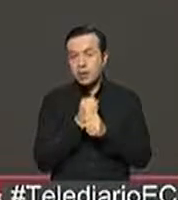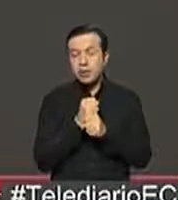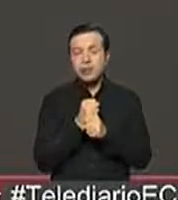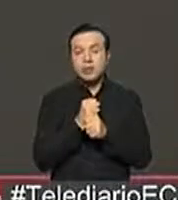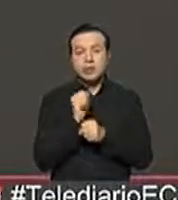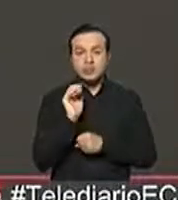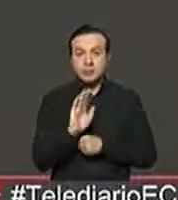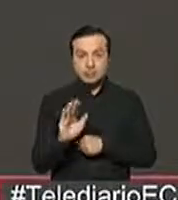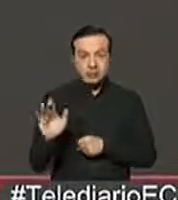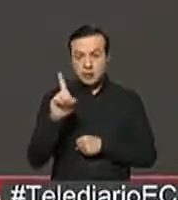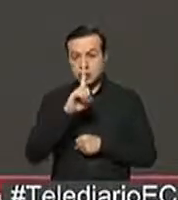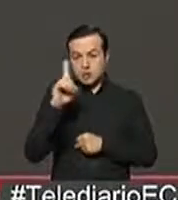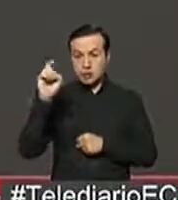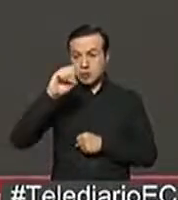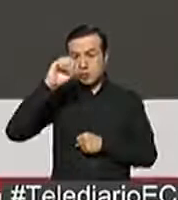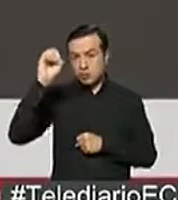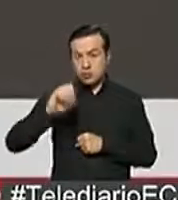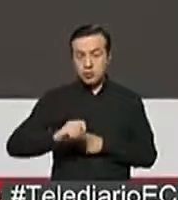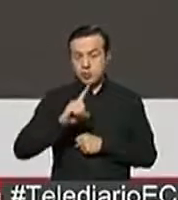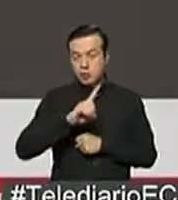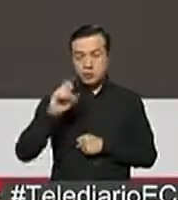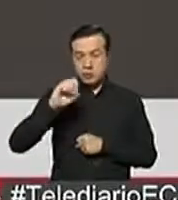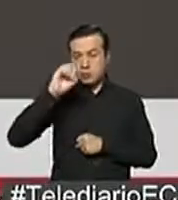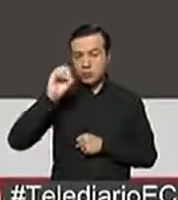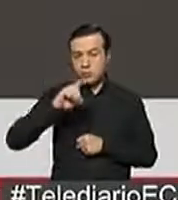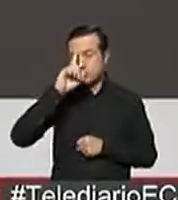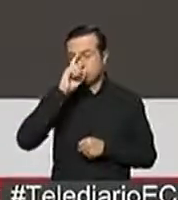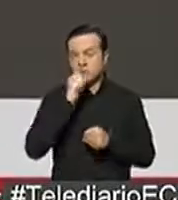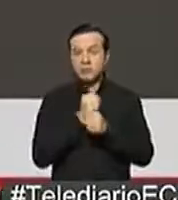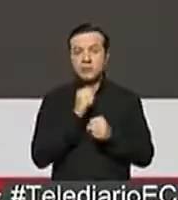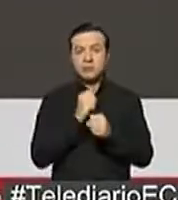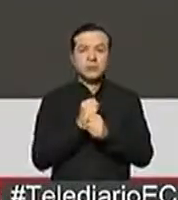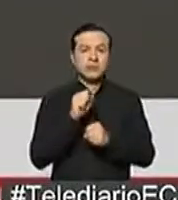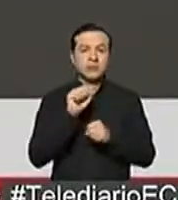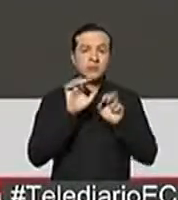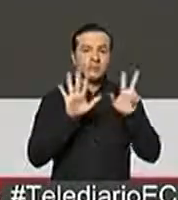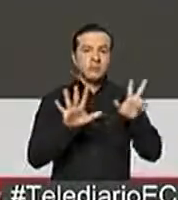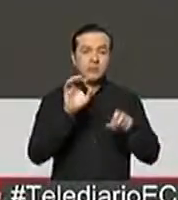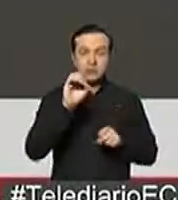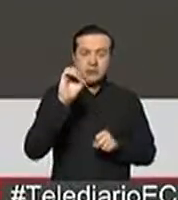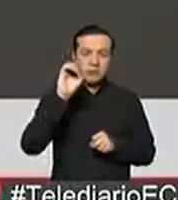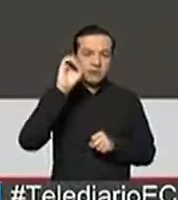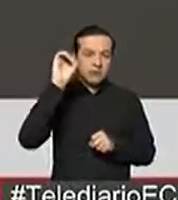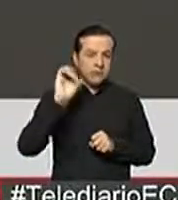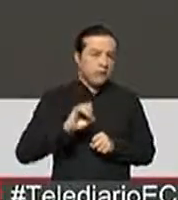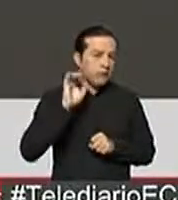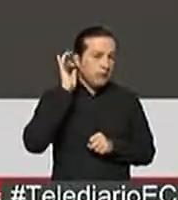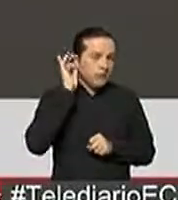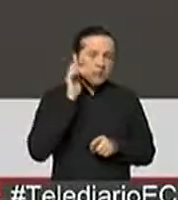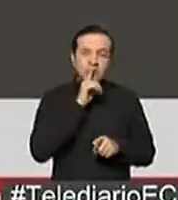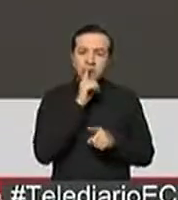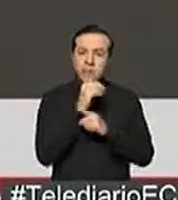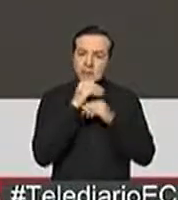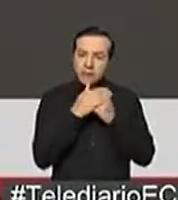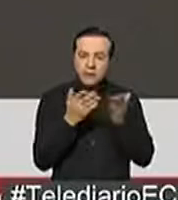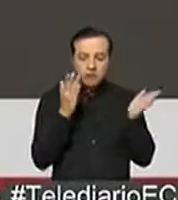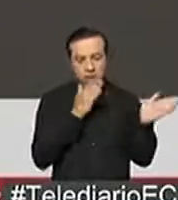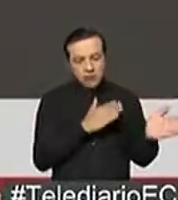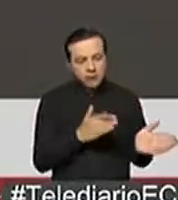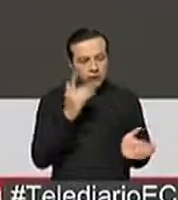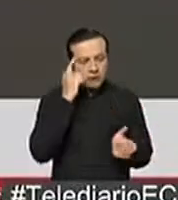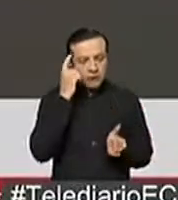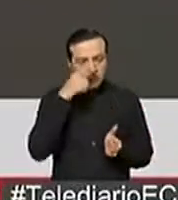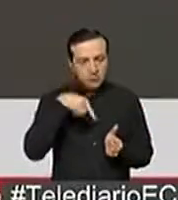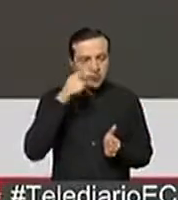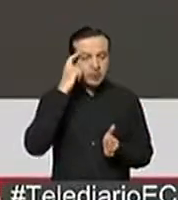Del 100% del empleo inadecuado, casi el 80% son mujeres, empleadas en la informalidad o que no están